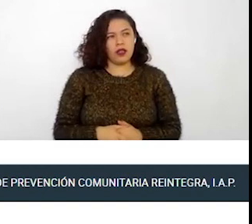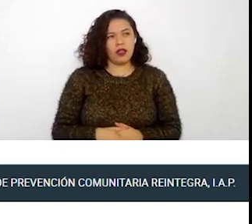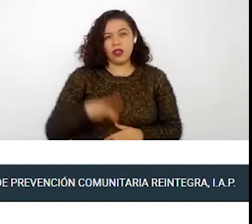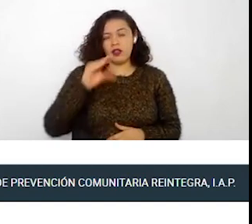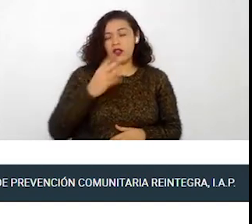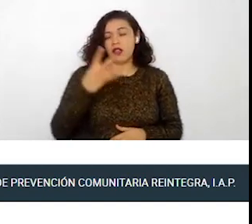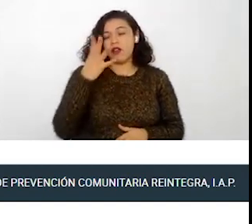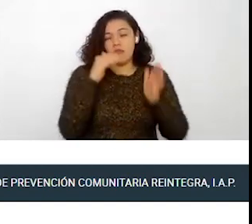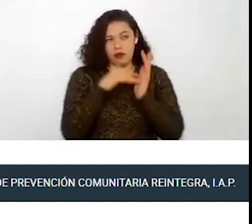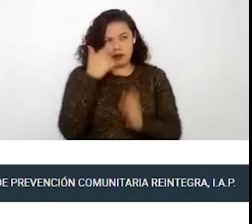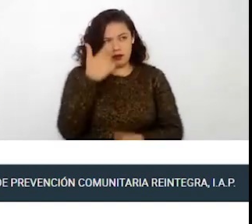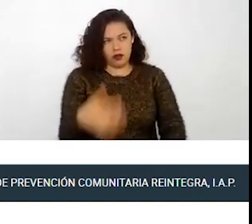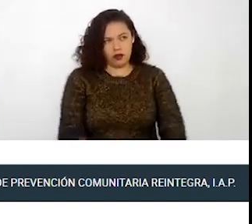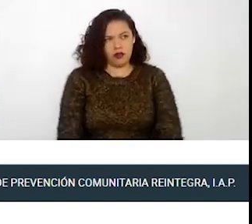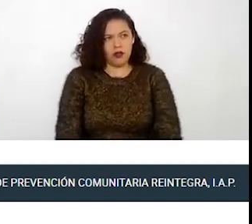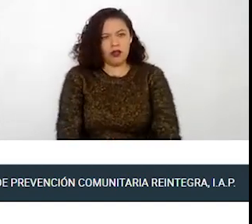pesos